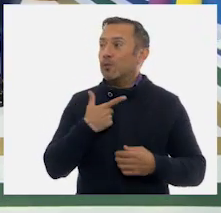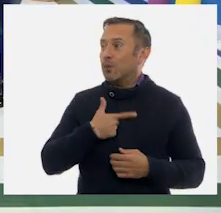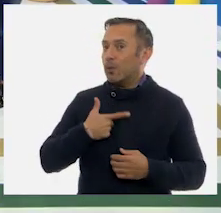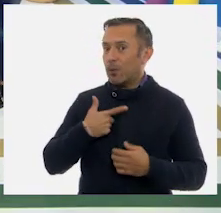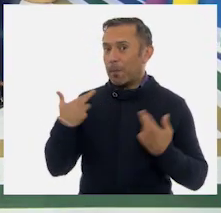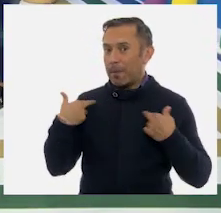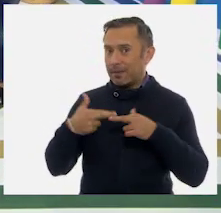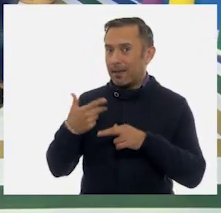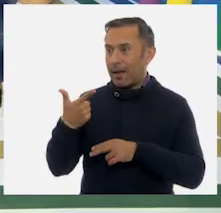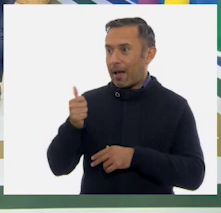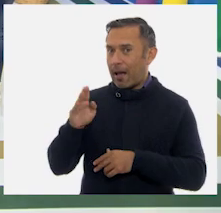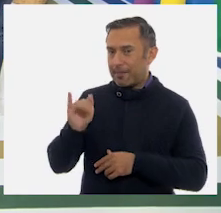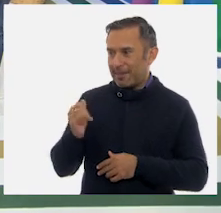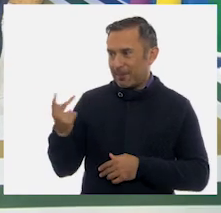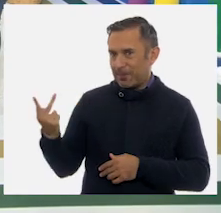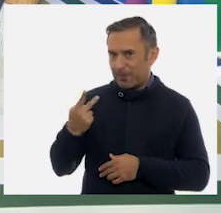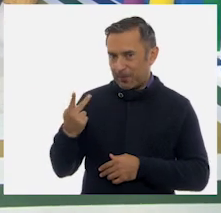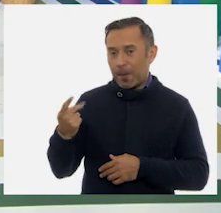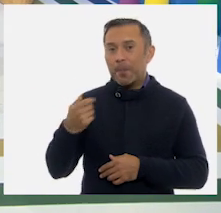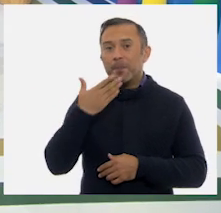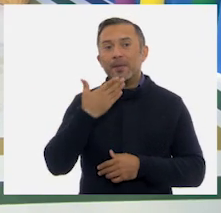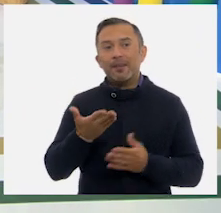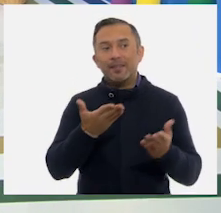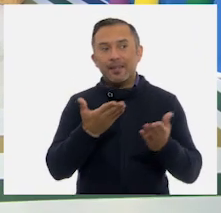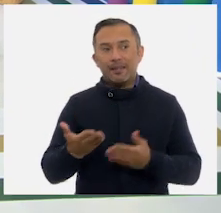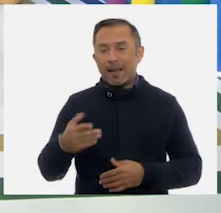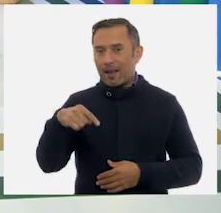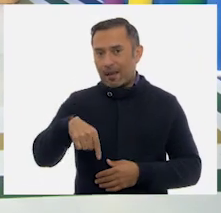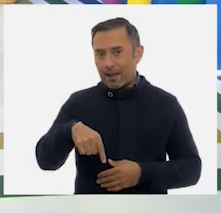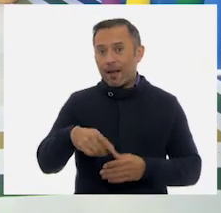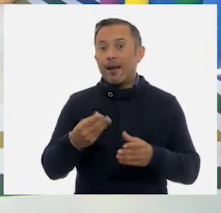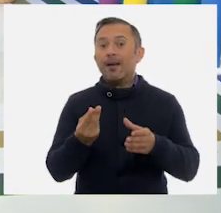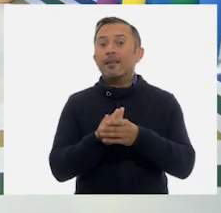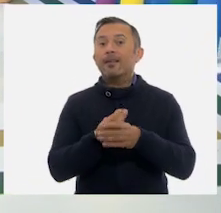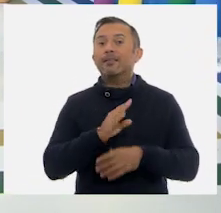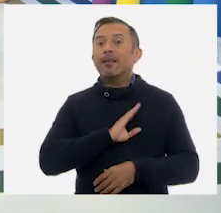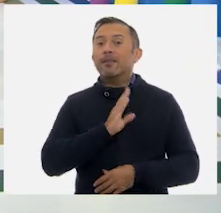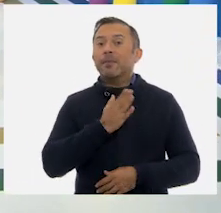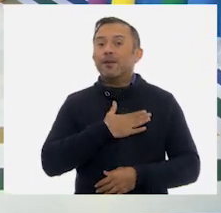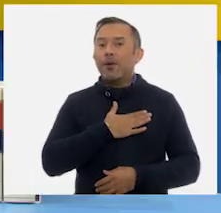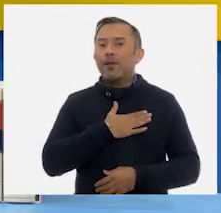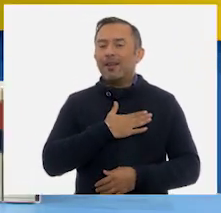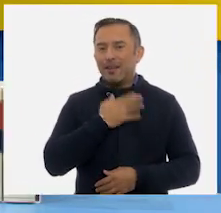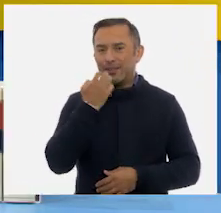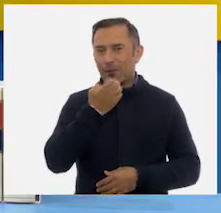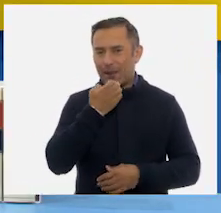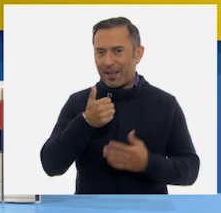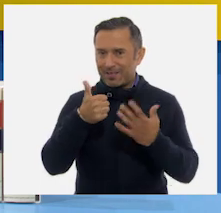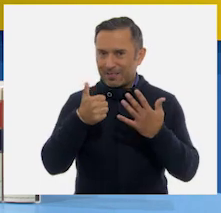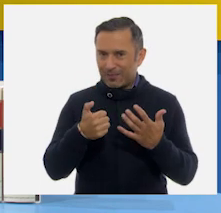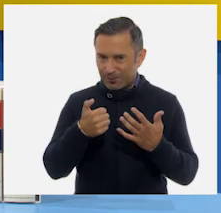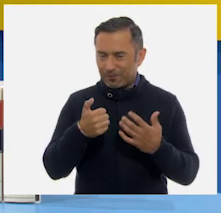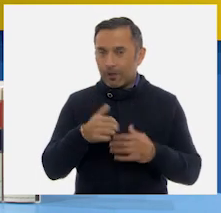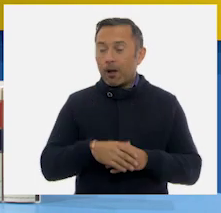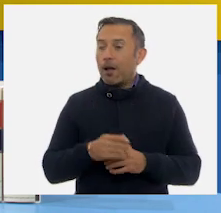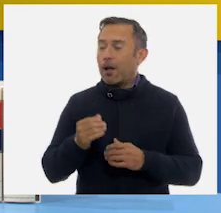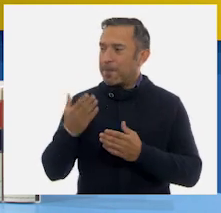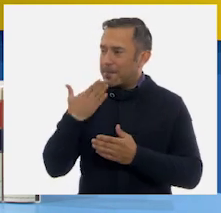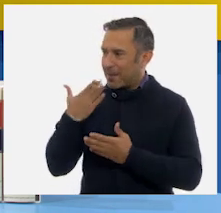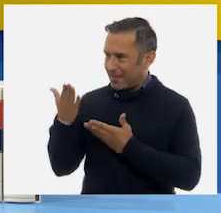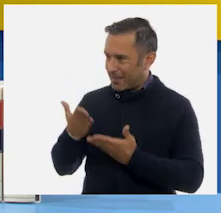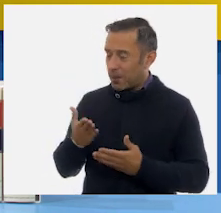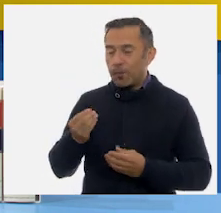mí darles la bienvenida a esta sucesión de español para sexto grado. Gaby, bienvenida. Muchas gracias, María. Qué gusto